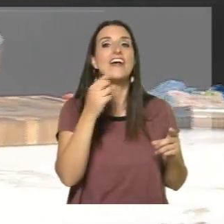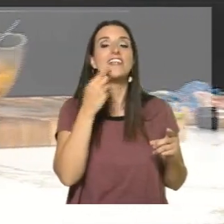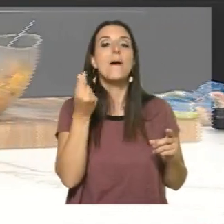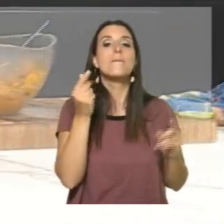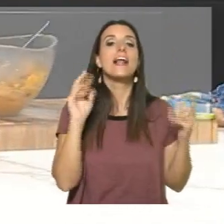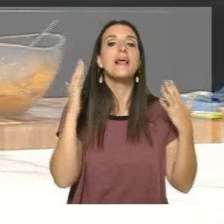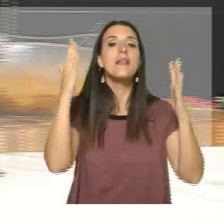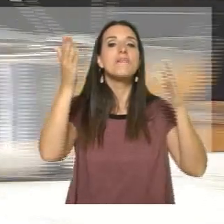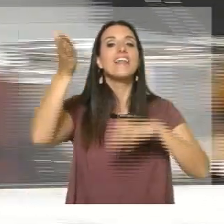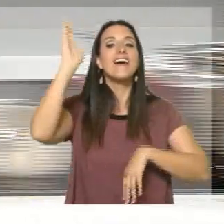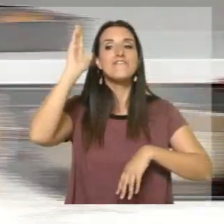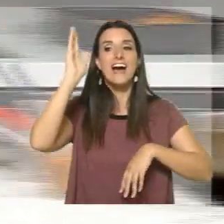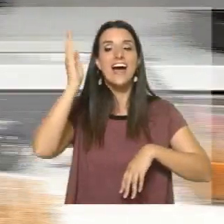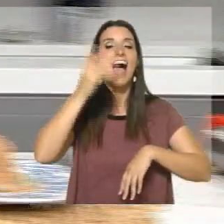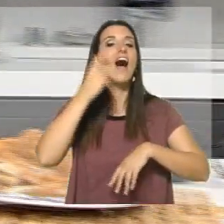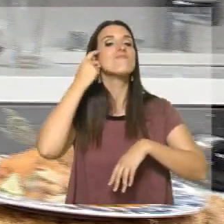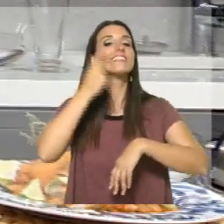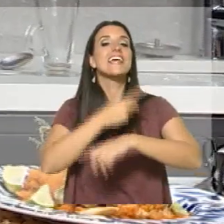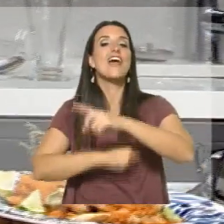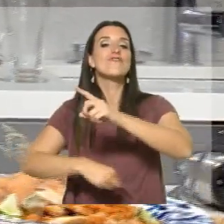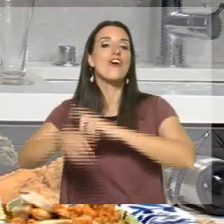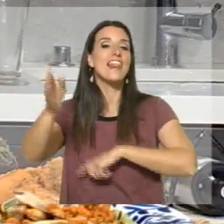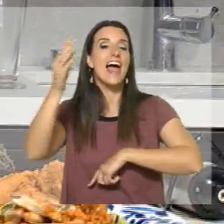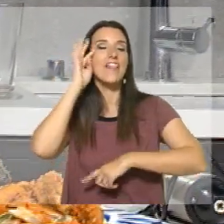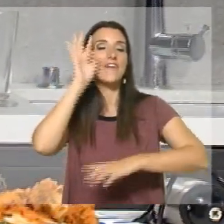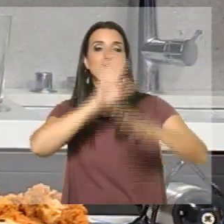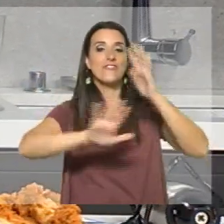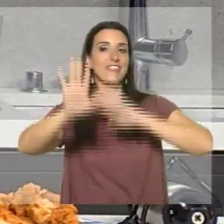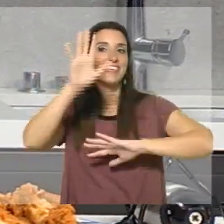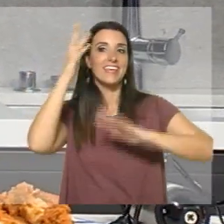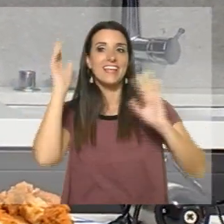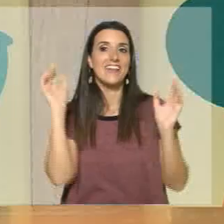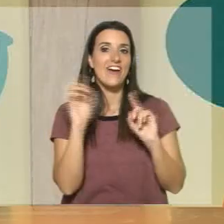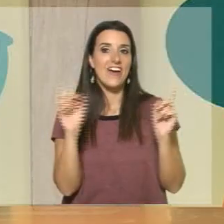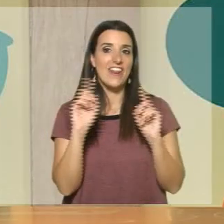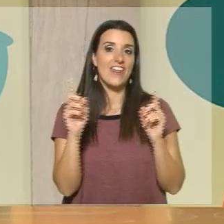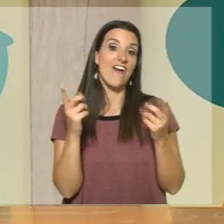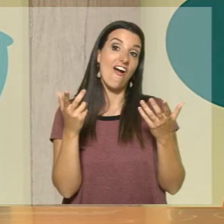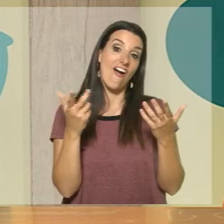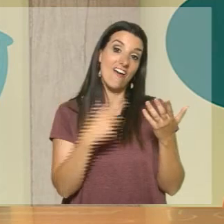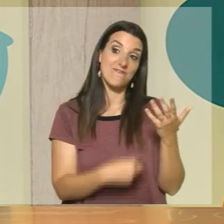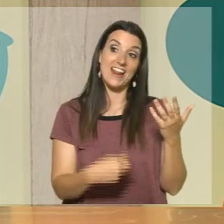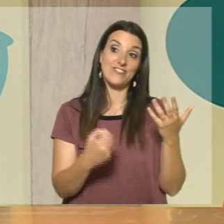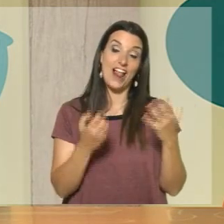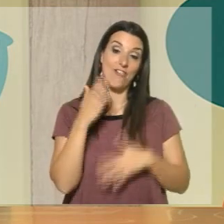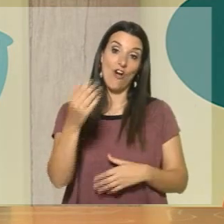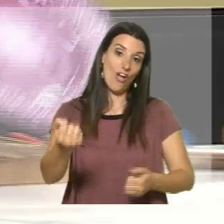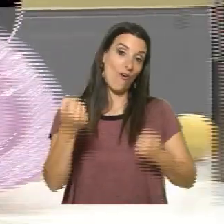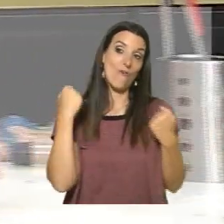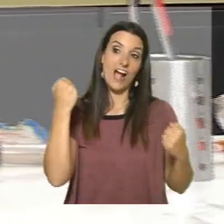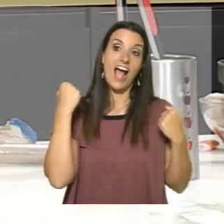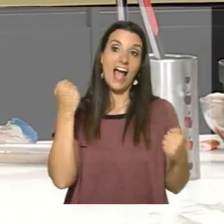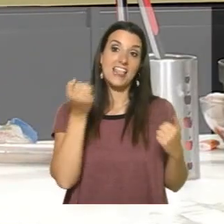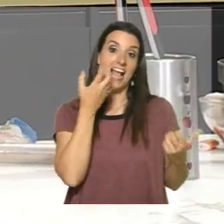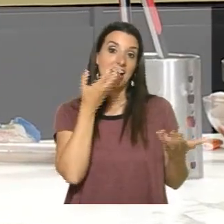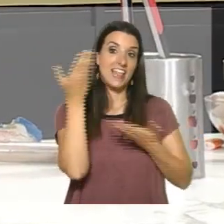Sí. Ah, yo pensé que era el Parque Central, porque no. él comparten sus historias y todo. En el parque, la banda del parque. Qué claro. Por